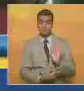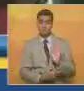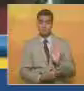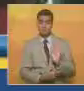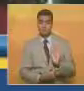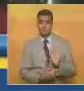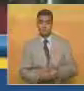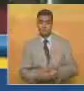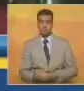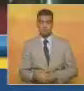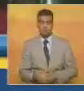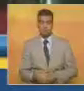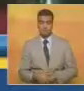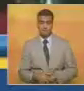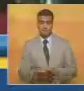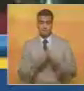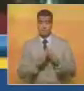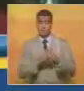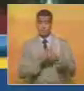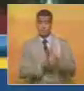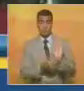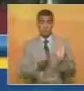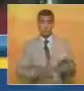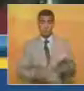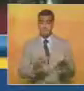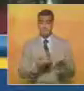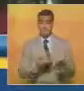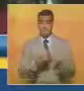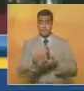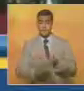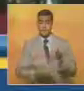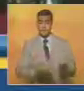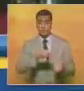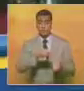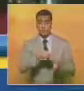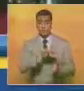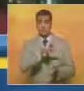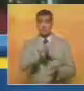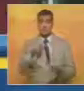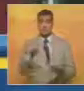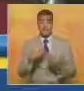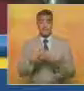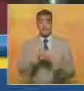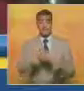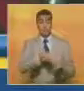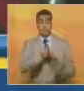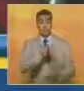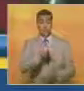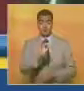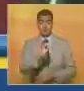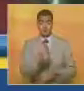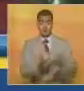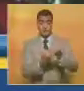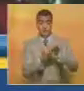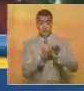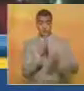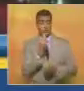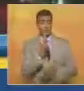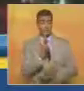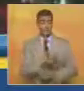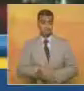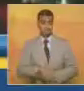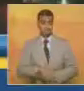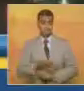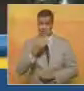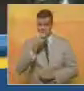el compendio de propuestas que están presentando para este plan 2013-2019, y es un aporte que hace la juventud. Creo